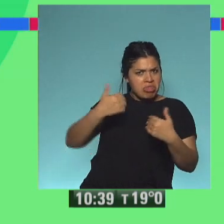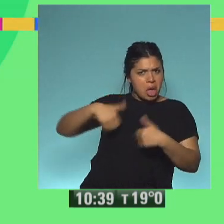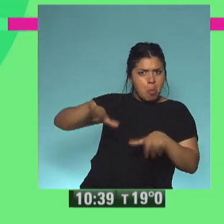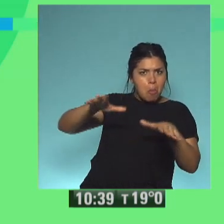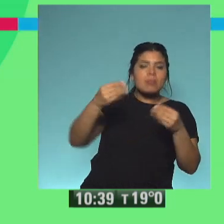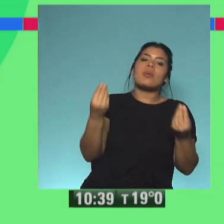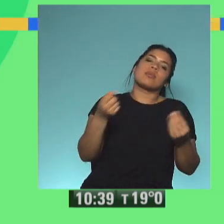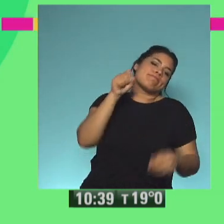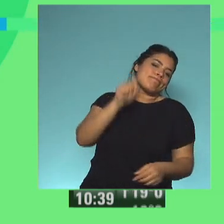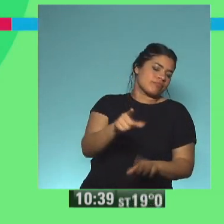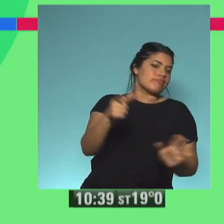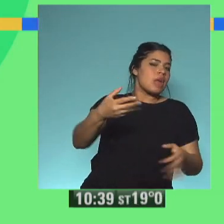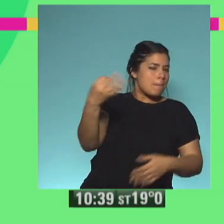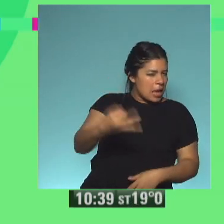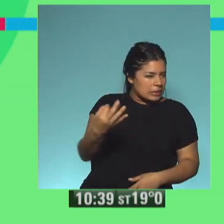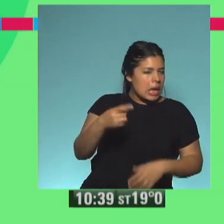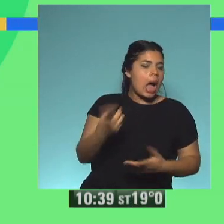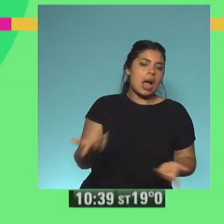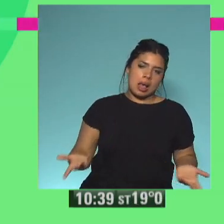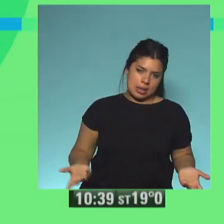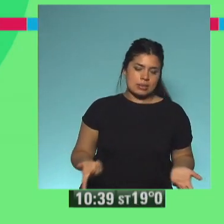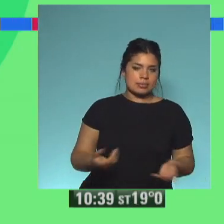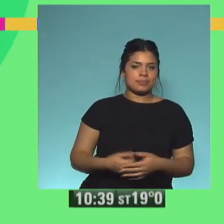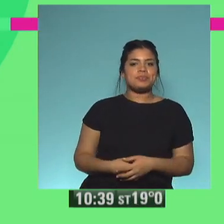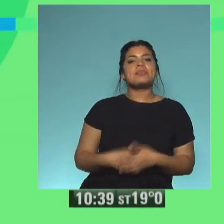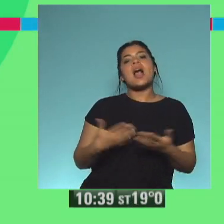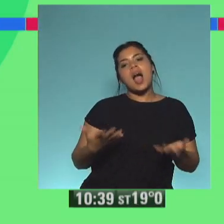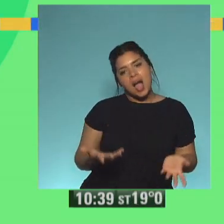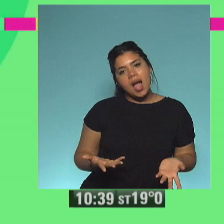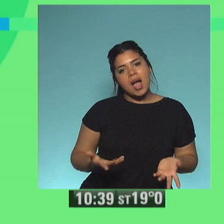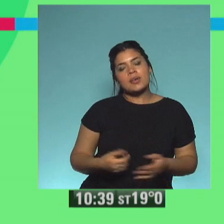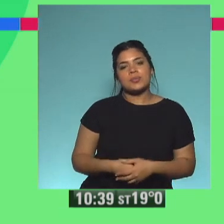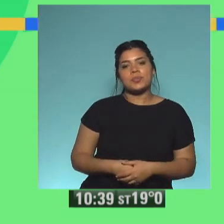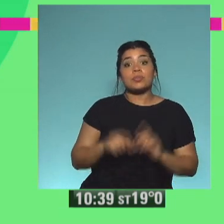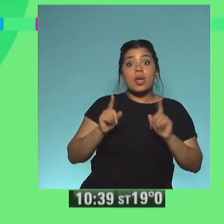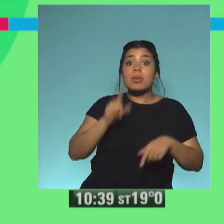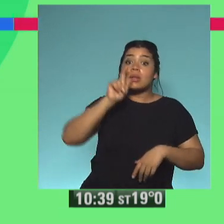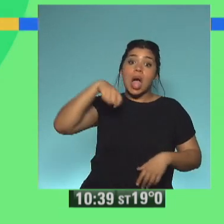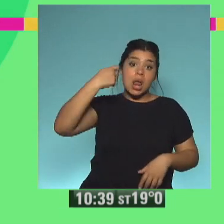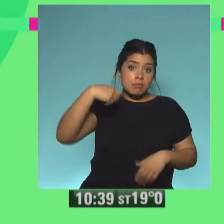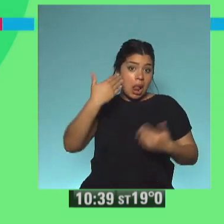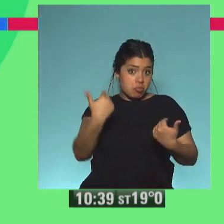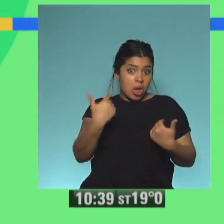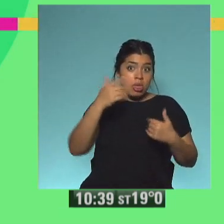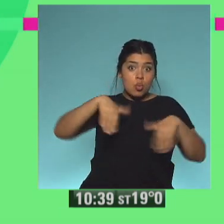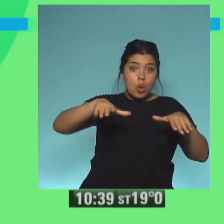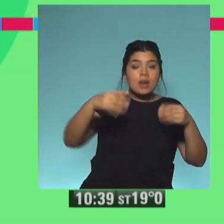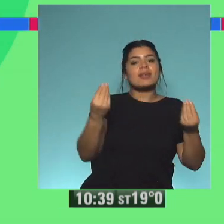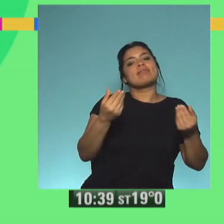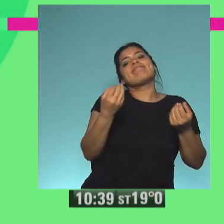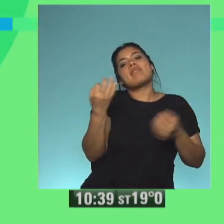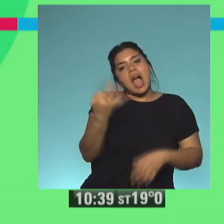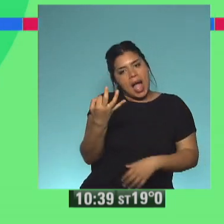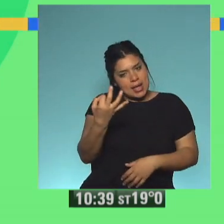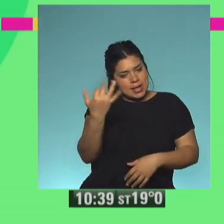volar. Claro, claro, sí. Tienen un diseño en particular y materiales eso. Que necesitan. Y los seres que vuelan también, vimos lo de los pájaros. Claro, gracias, tienen mire. Huesos huecos,